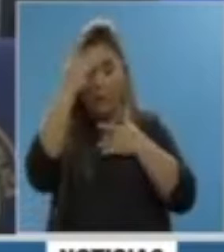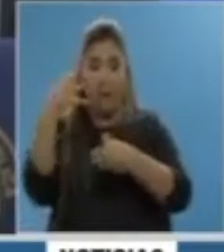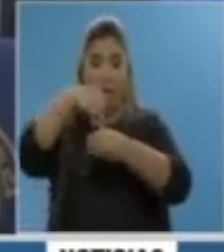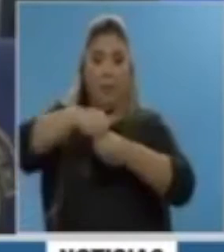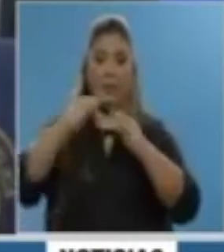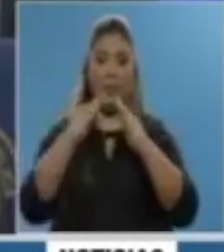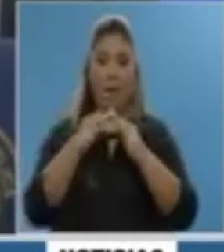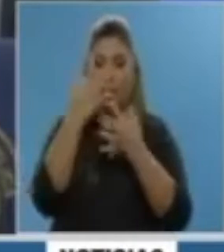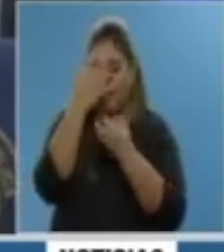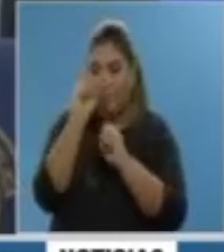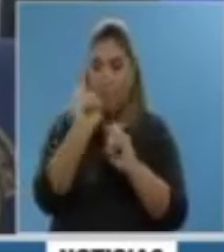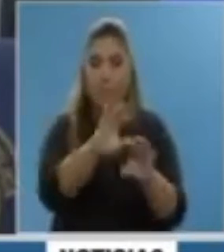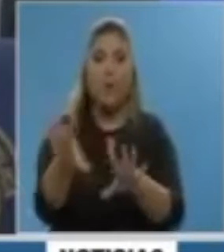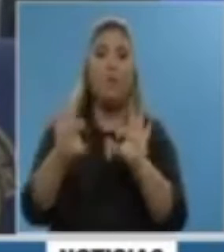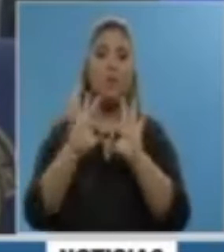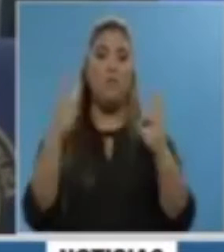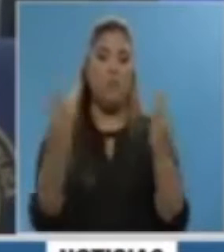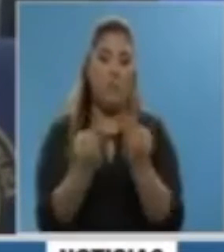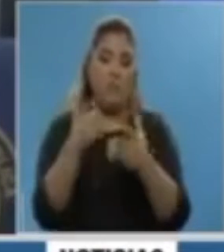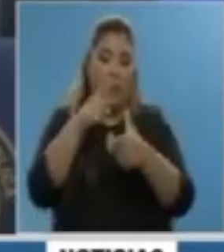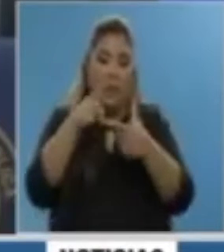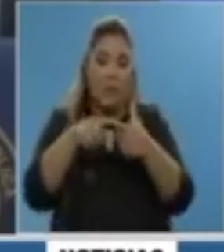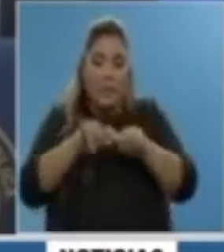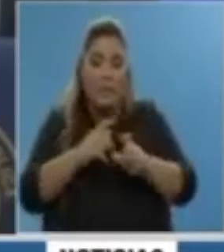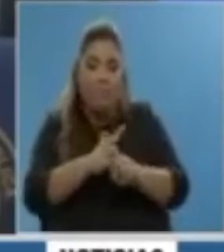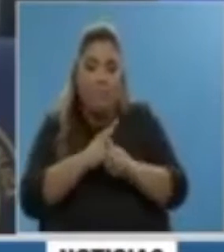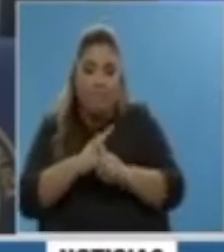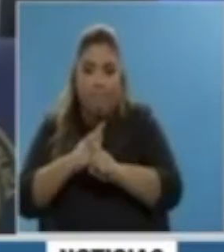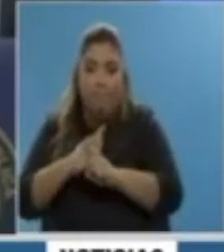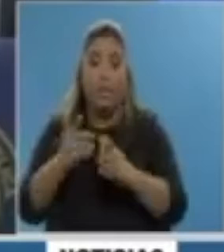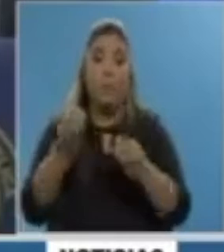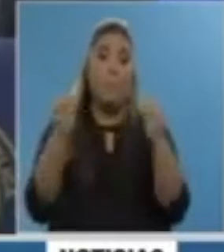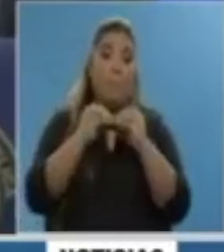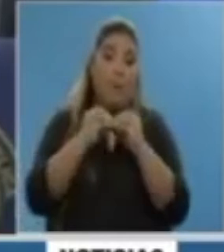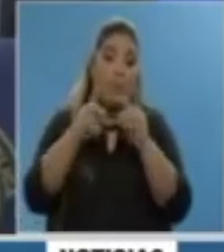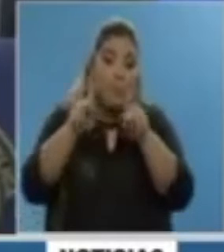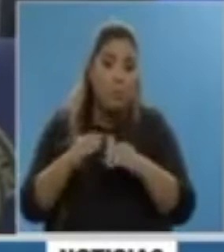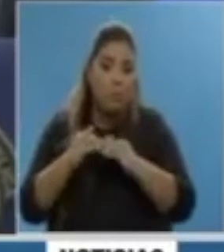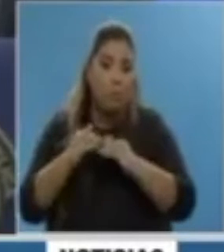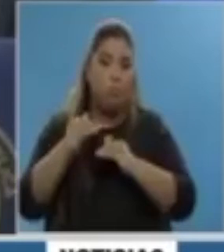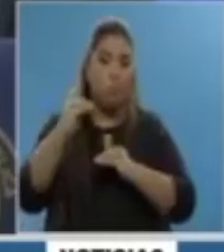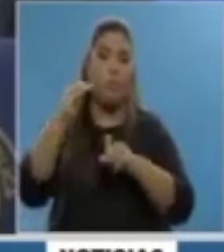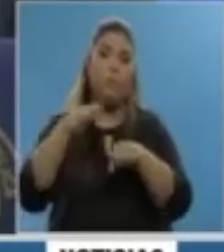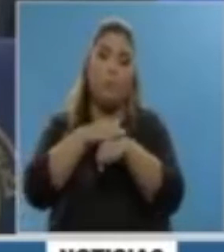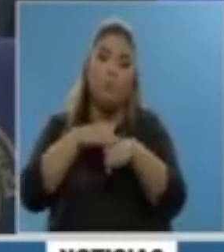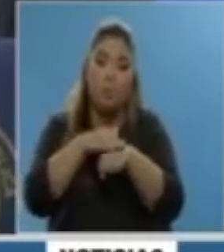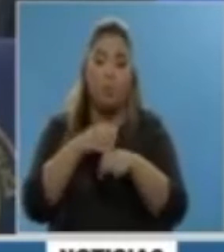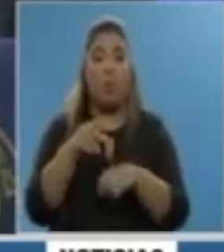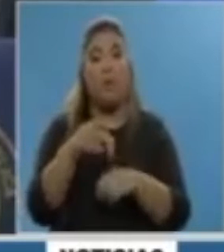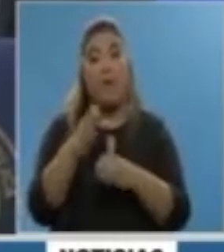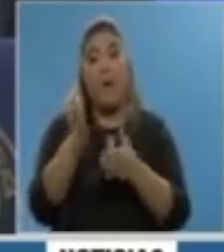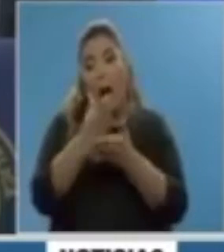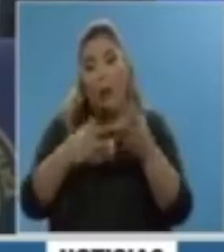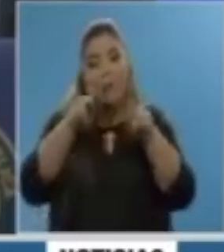distanciamiento físico, va a favorecer que obviamente el índice de contagio aumente. 2, el no usar medidas de